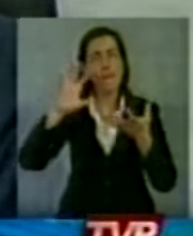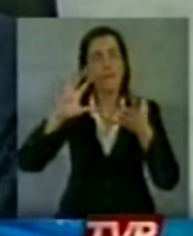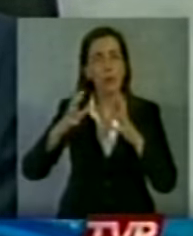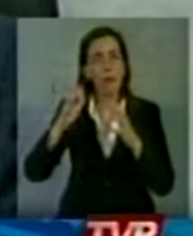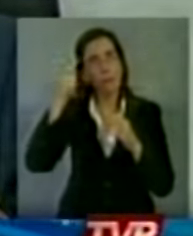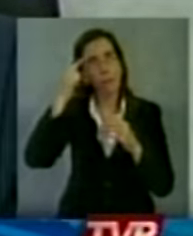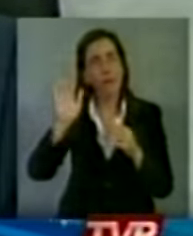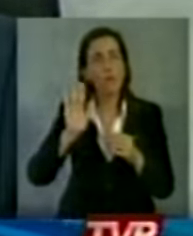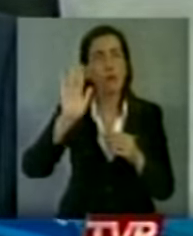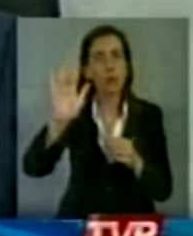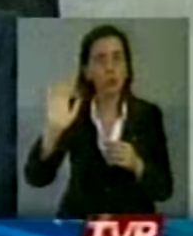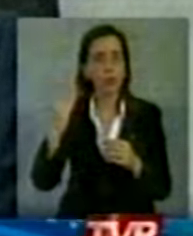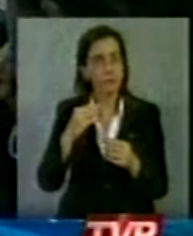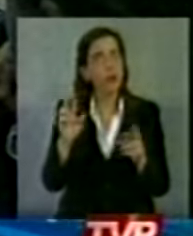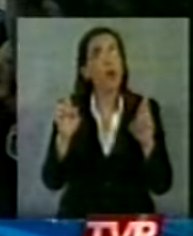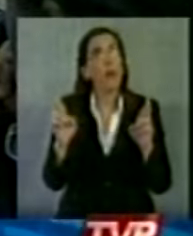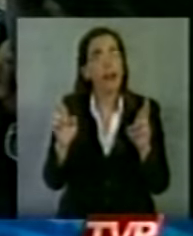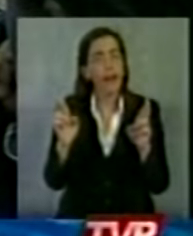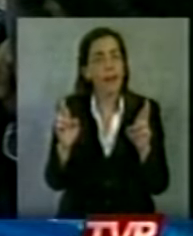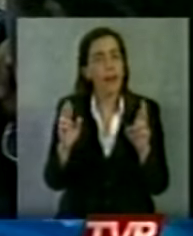futuro con esperanza cierta.